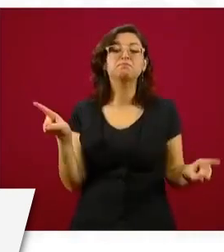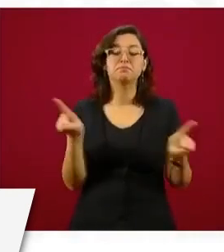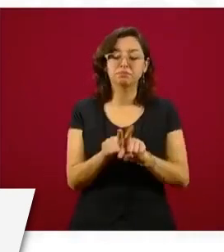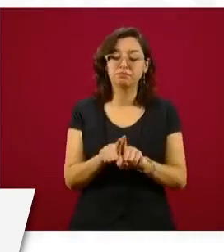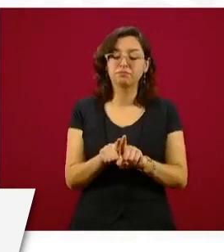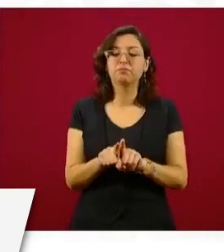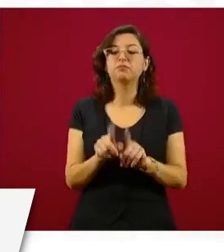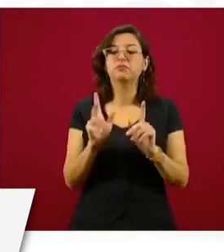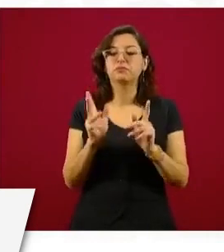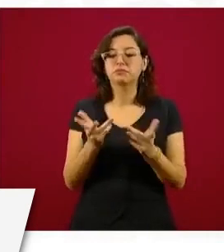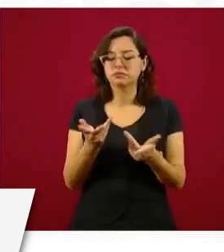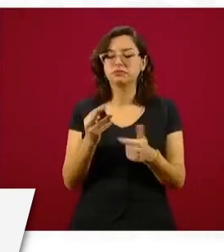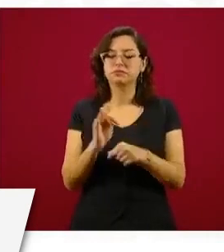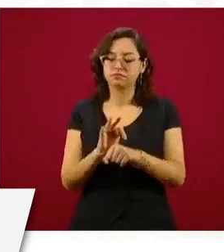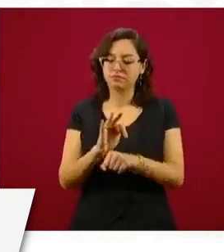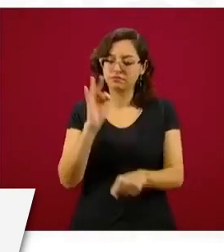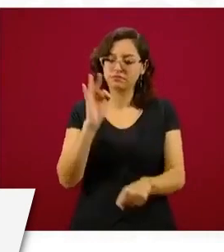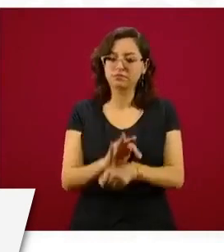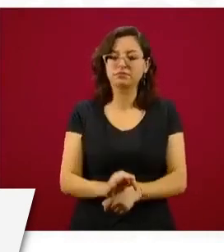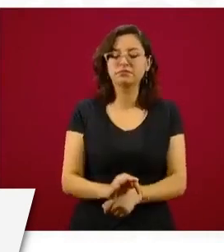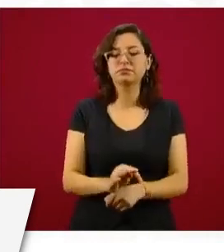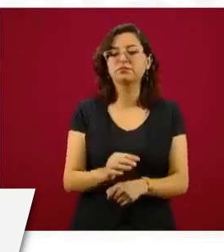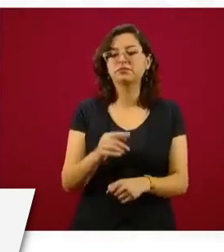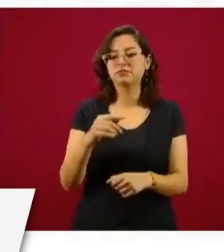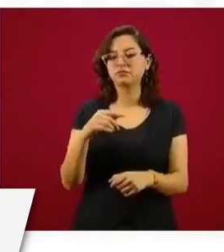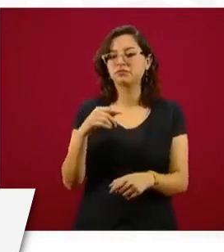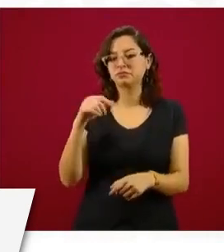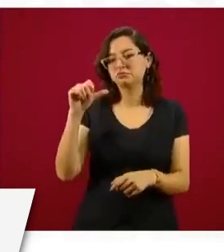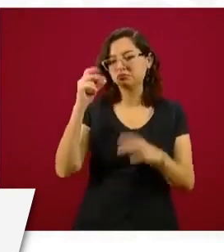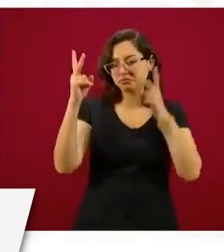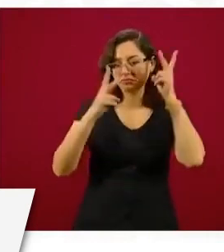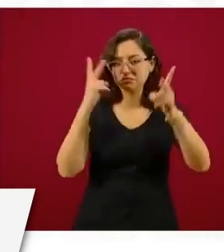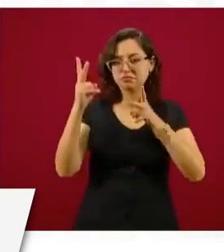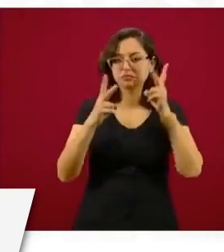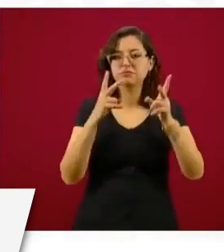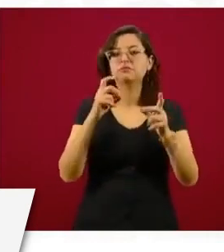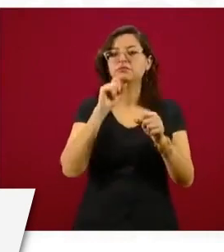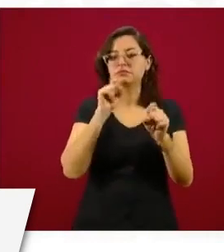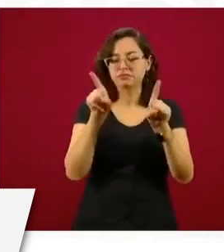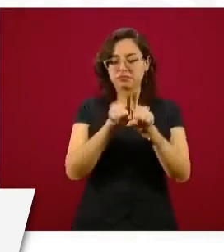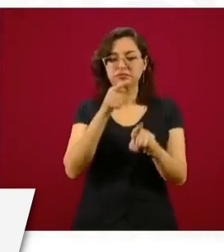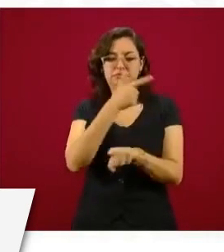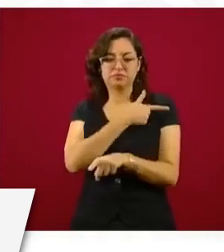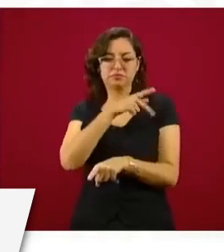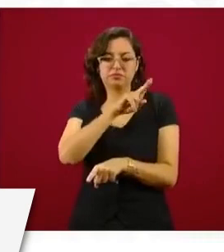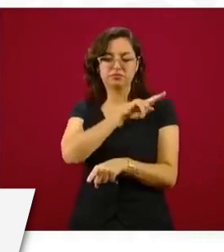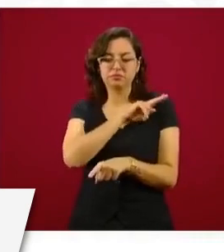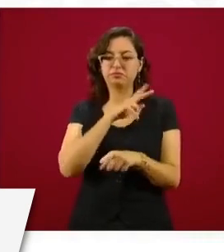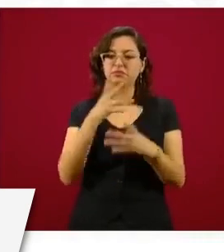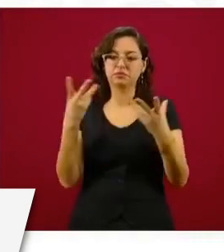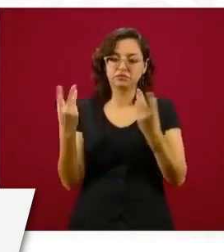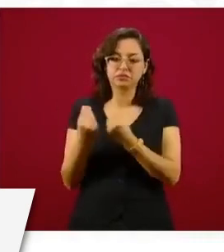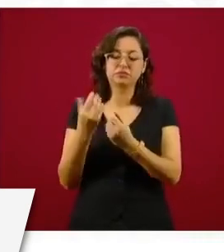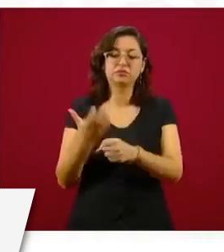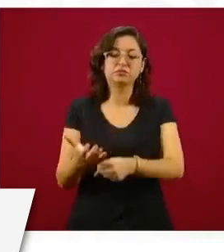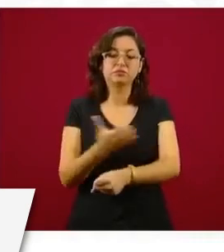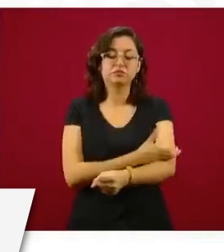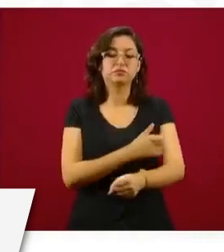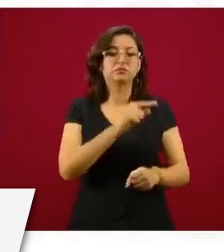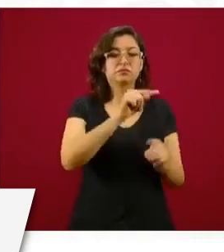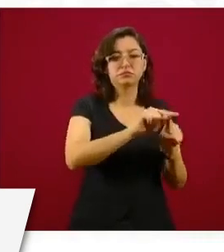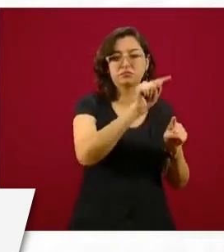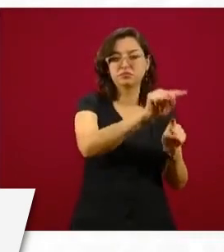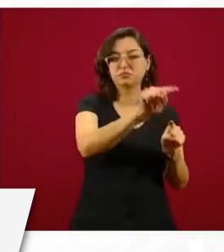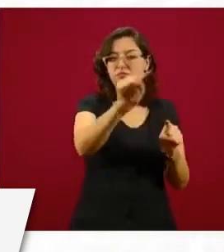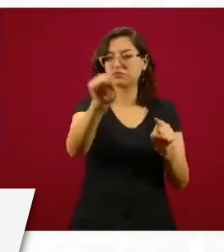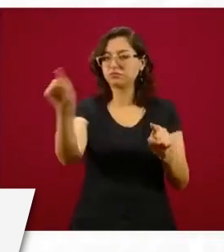denuncia, tuvimos el respaldo en este y en otros operativos de la Guardia Nacional, donde visitamos varias